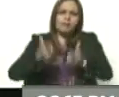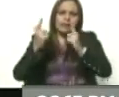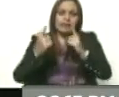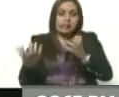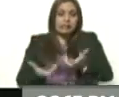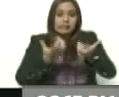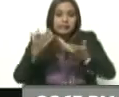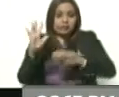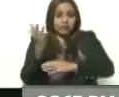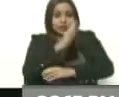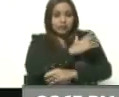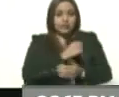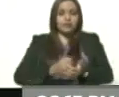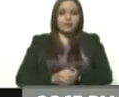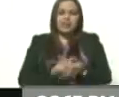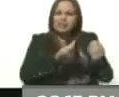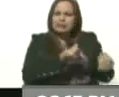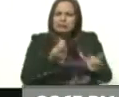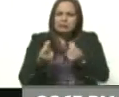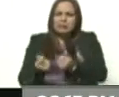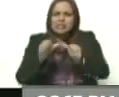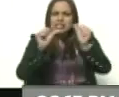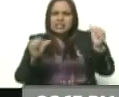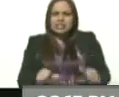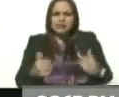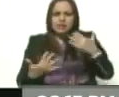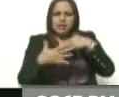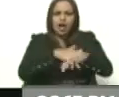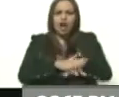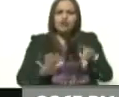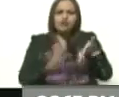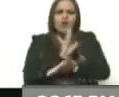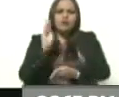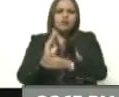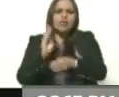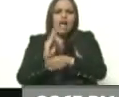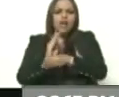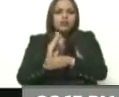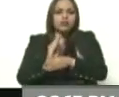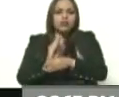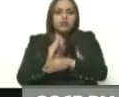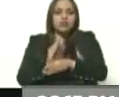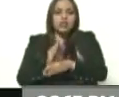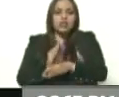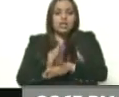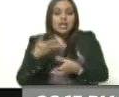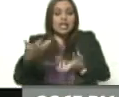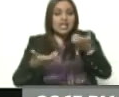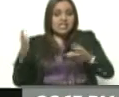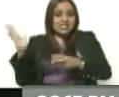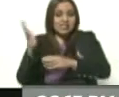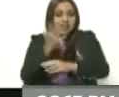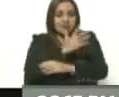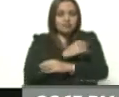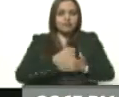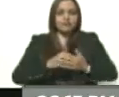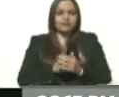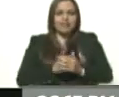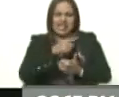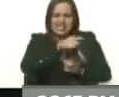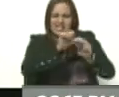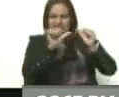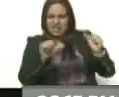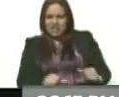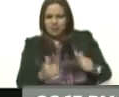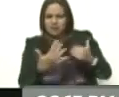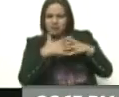Estamos activando el sistema integral de protección contra incendios forestales. Este sistema